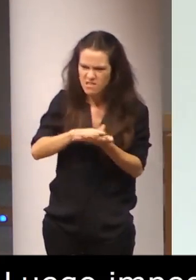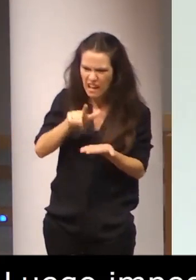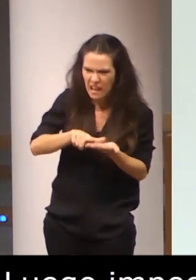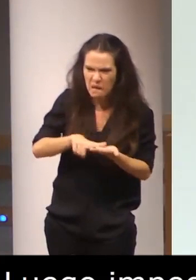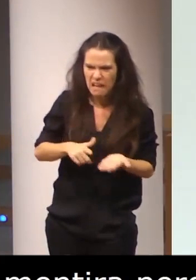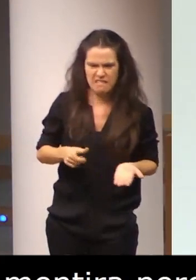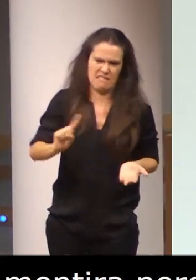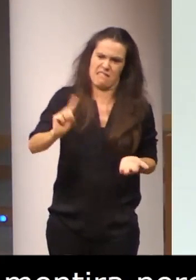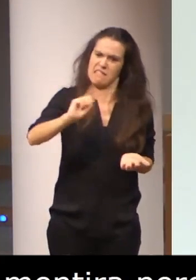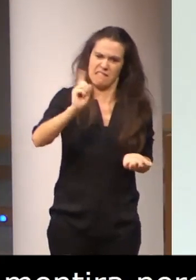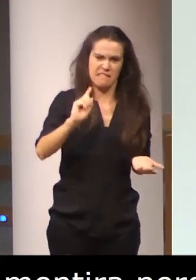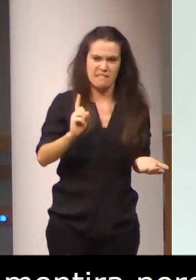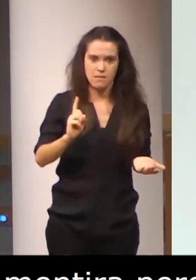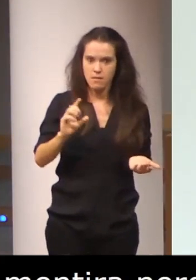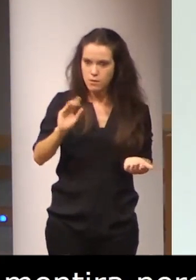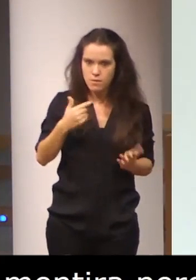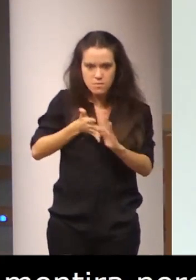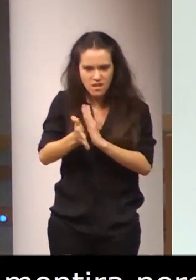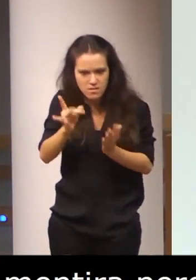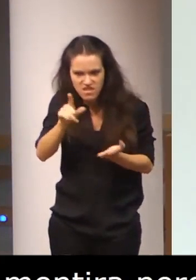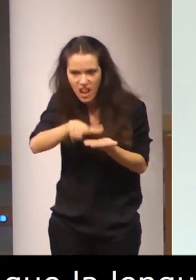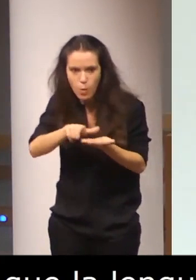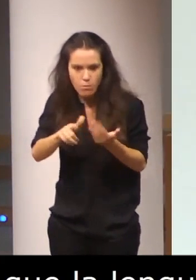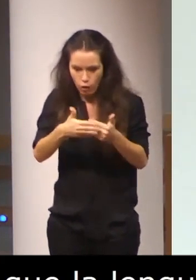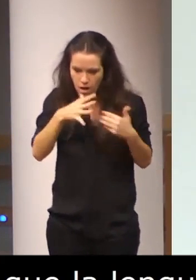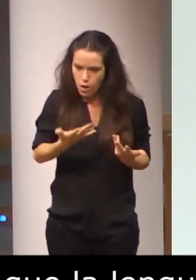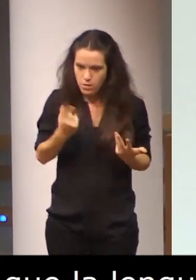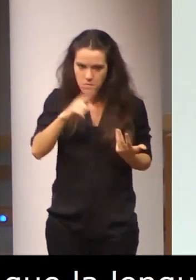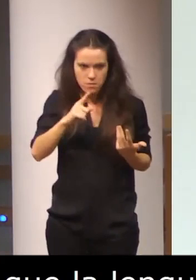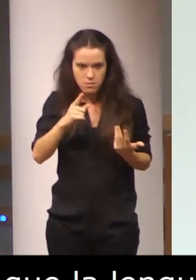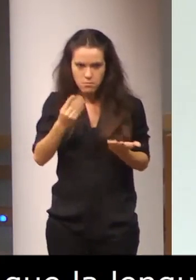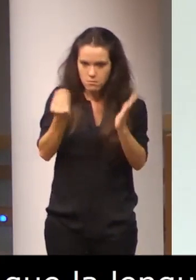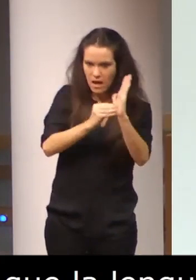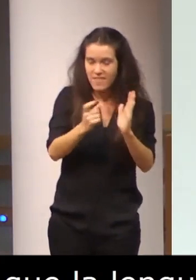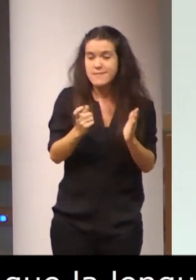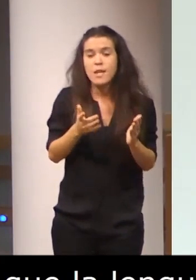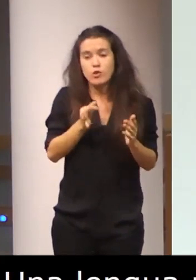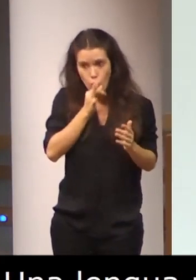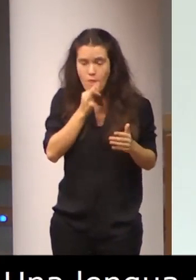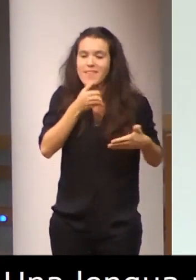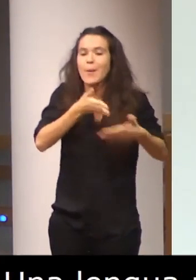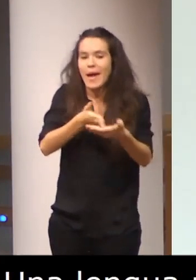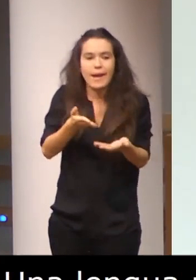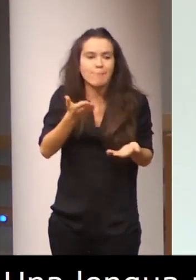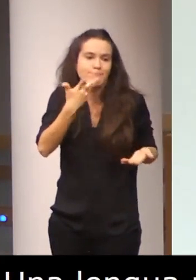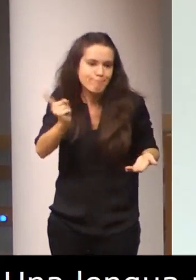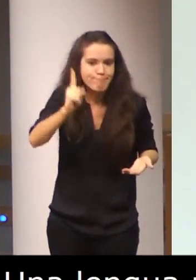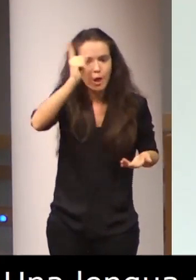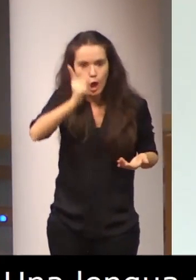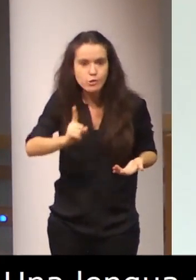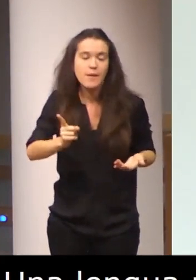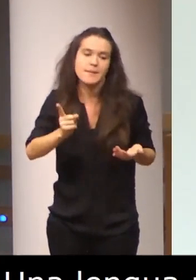lengua moderna. Y entonces, bueno, pues con esas barreras todavía tenemos que luchar.